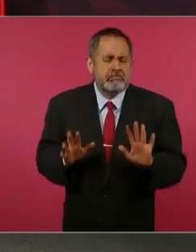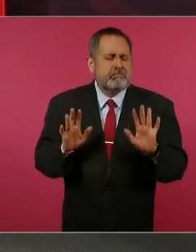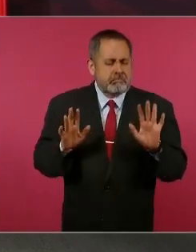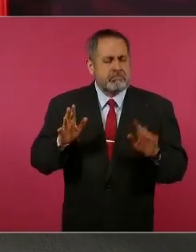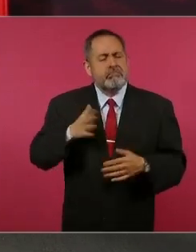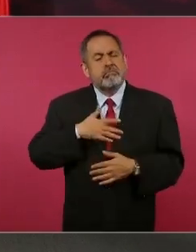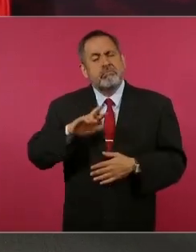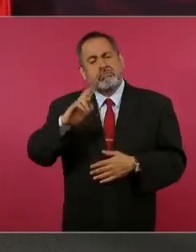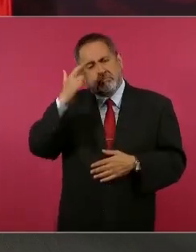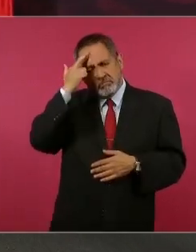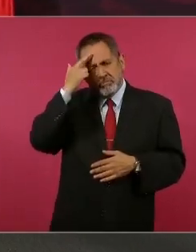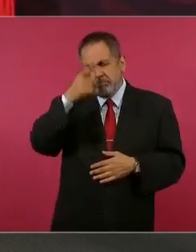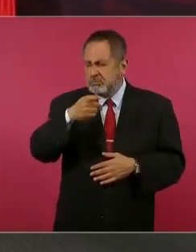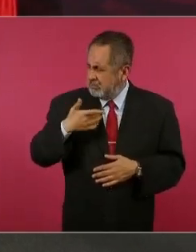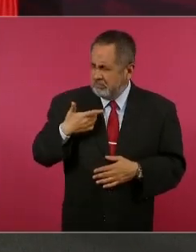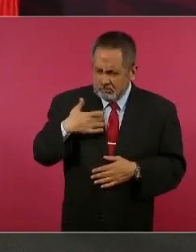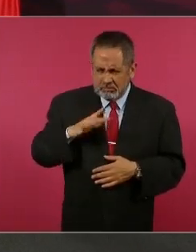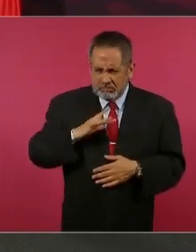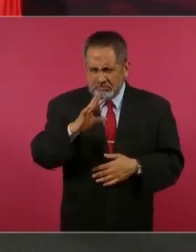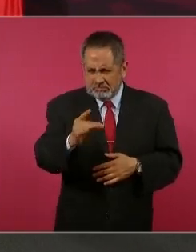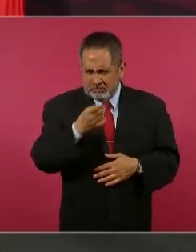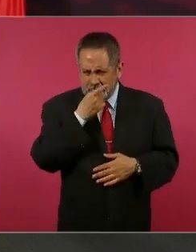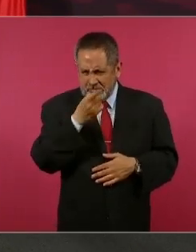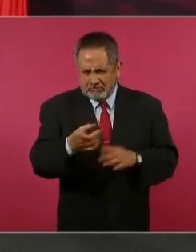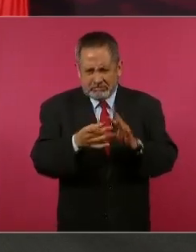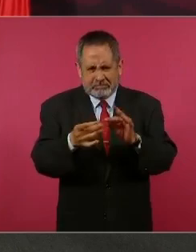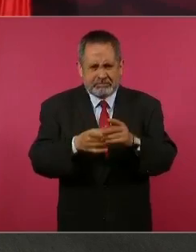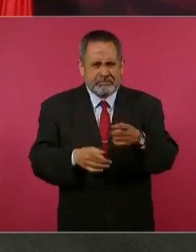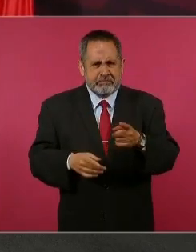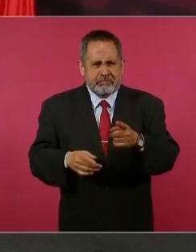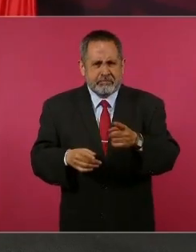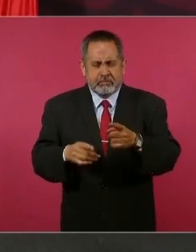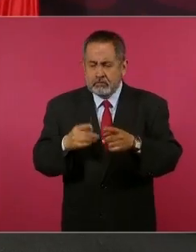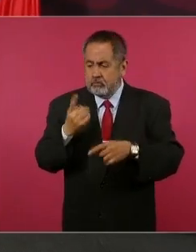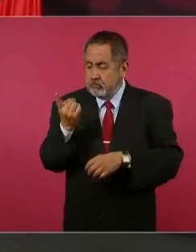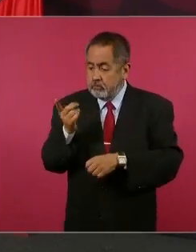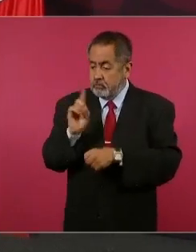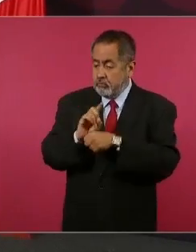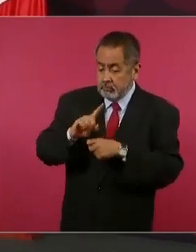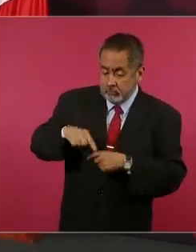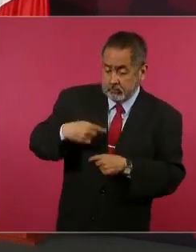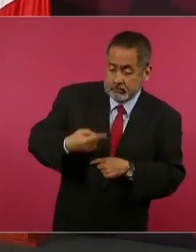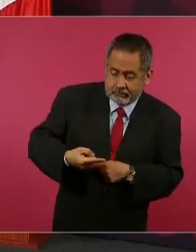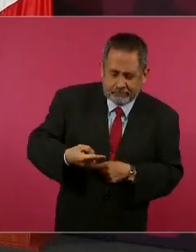Yo recuerdo que se los comentaba, ¿no? Que al día siguiente de